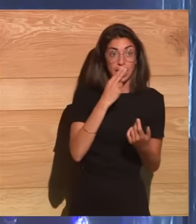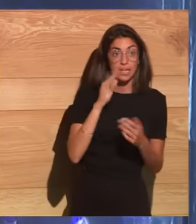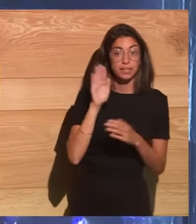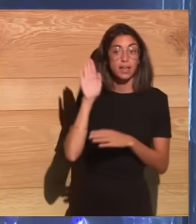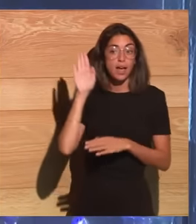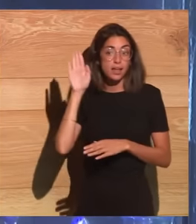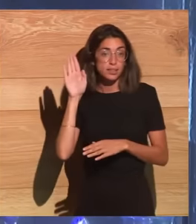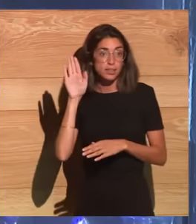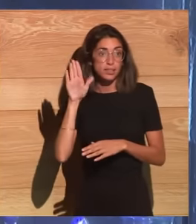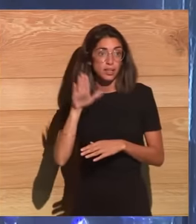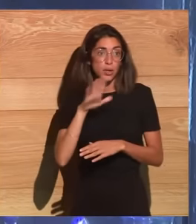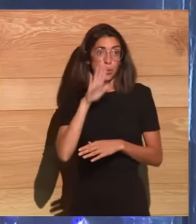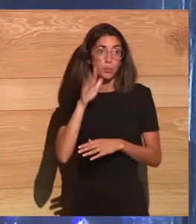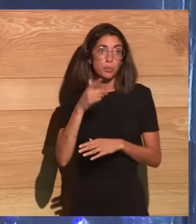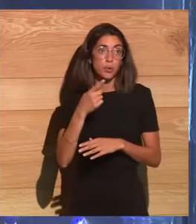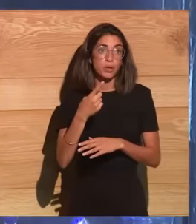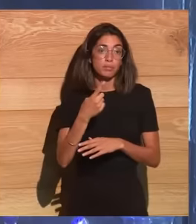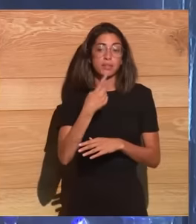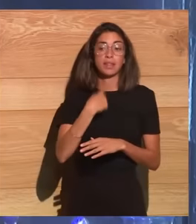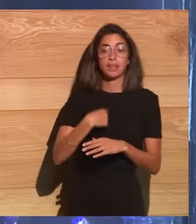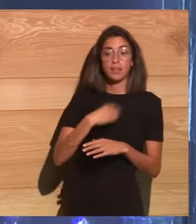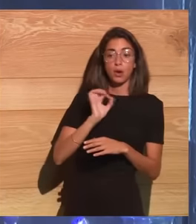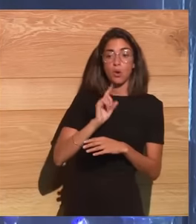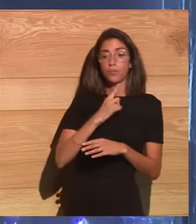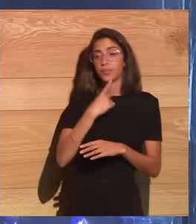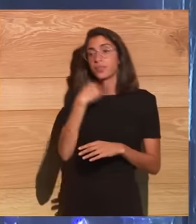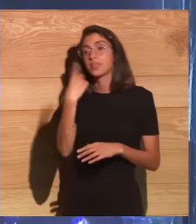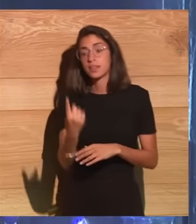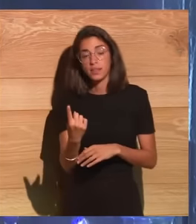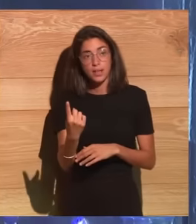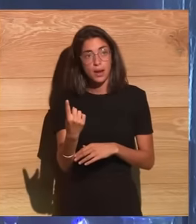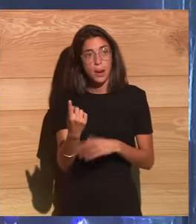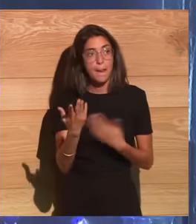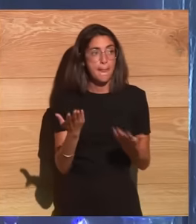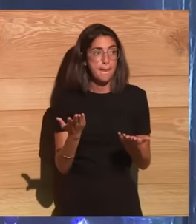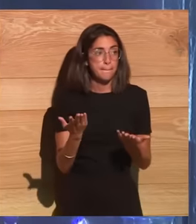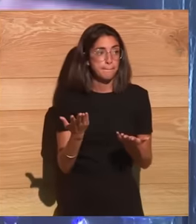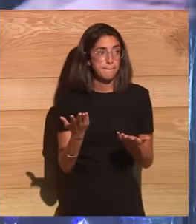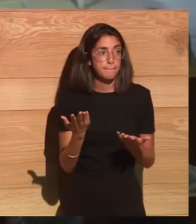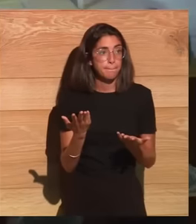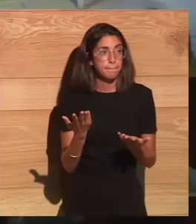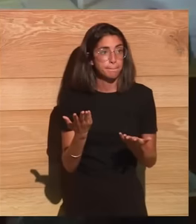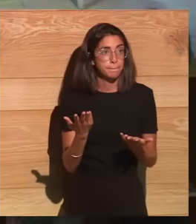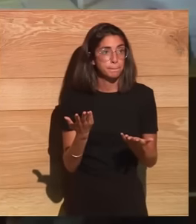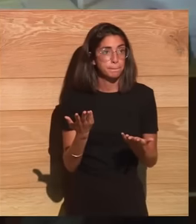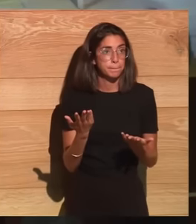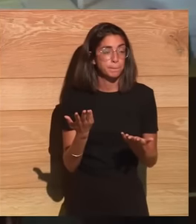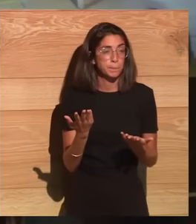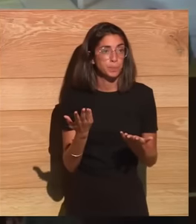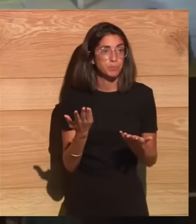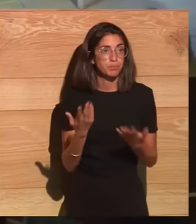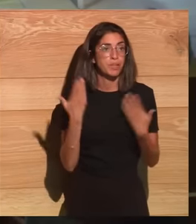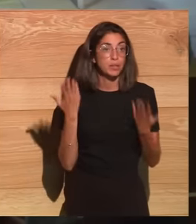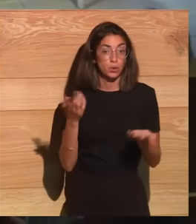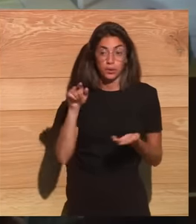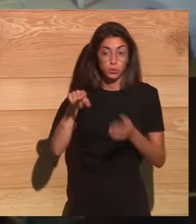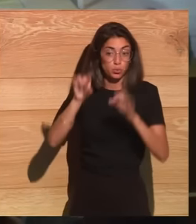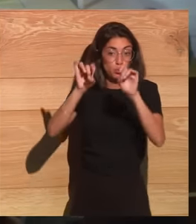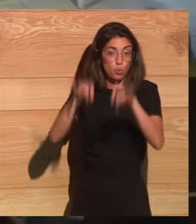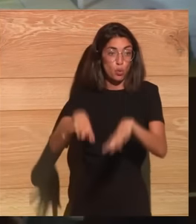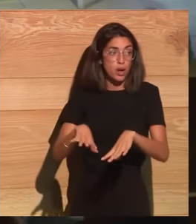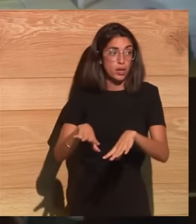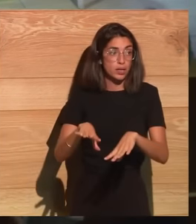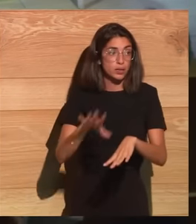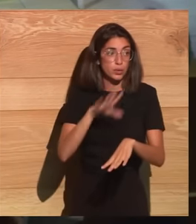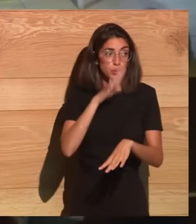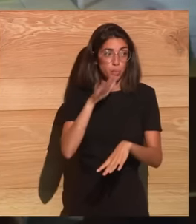falta más. Claro, ¿por qué? Porque yo se lo hacían a él. Claro, hola, yo mismo, que decía en la peli de Lubitsch, Heil myself. Heil yo mismo, Heil myself. Entonces tú eres igual, ¿no? O sea, eres